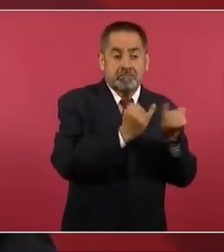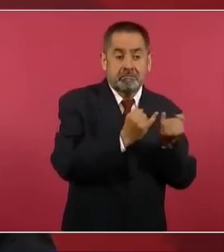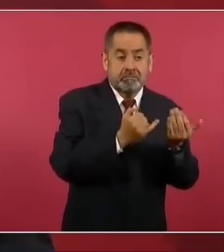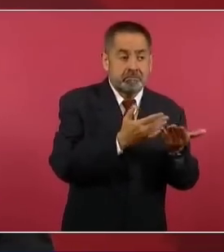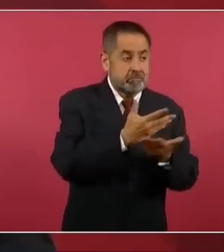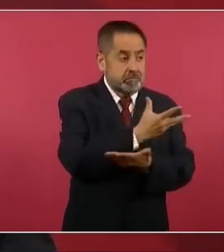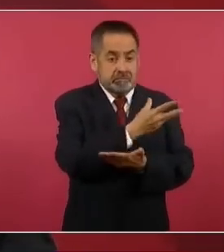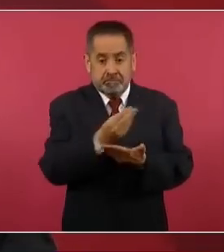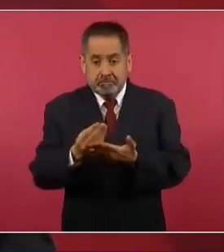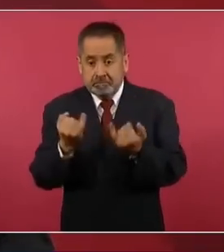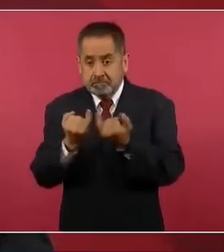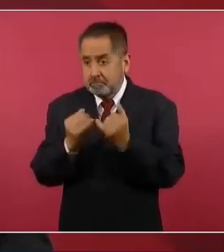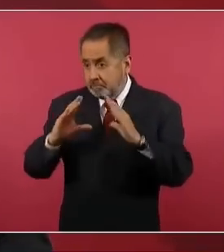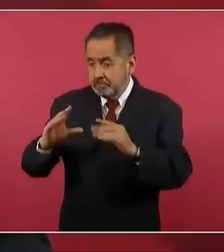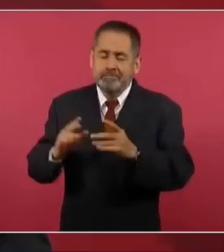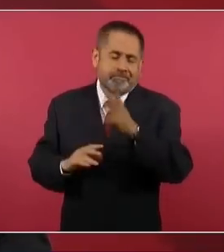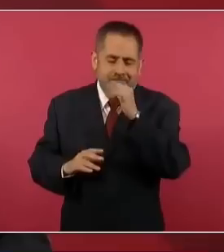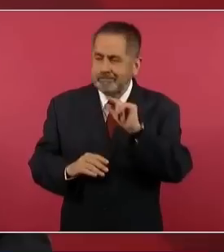No se puede poner